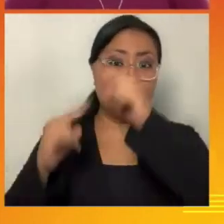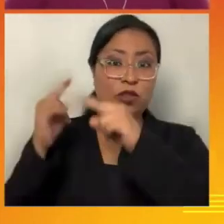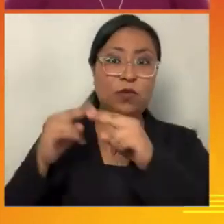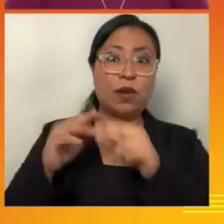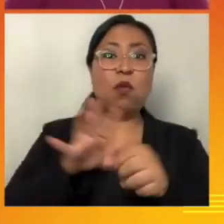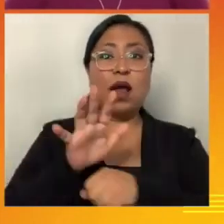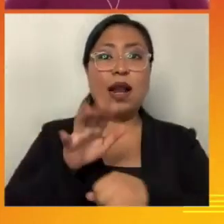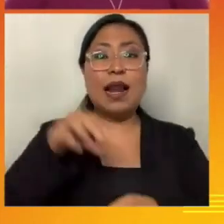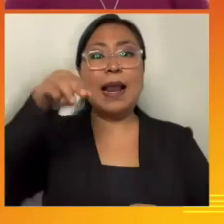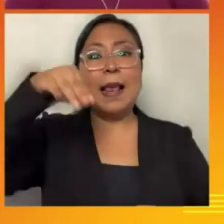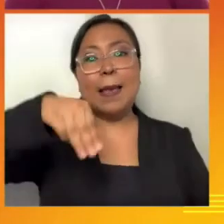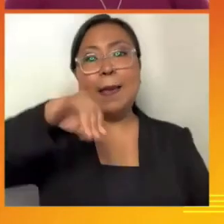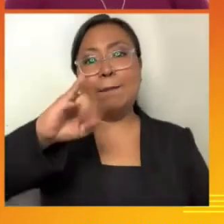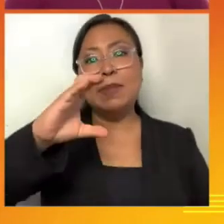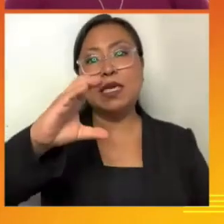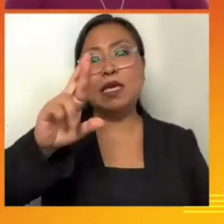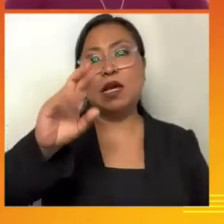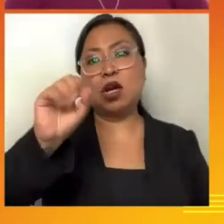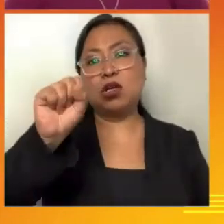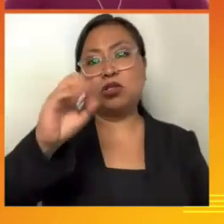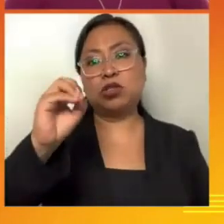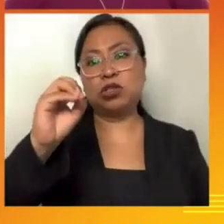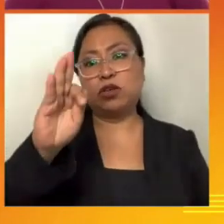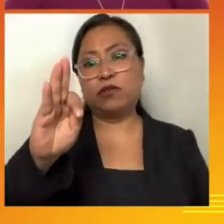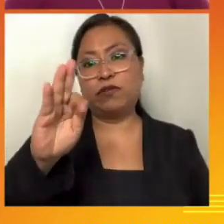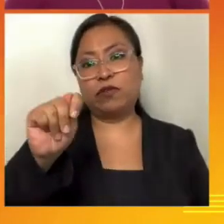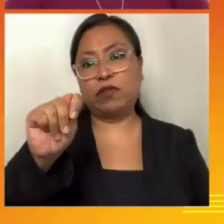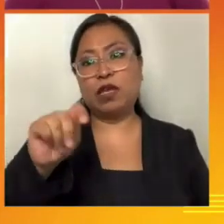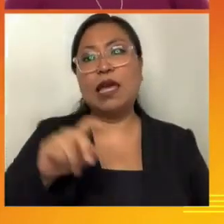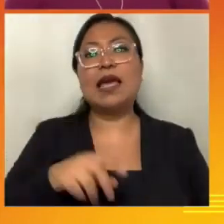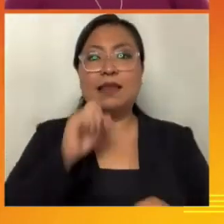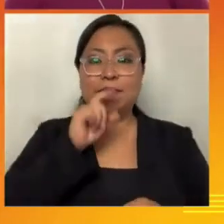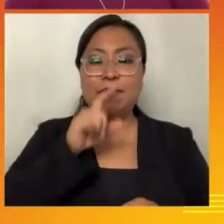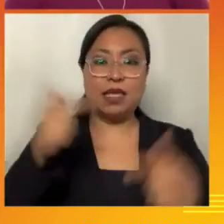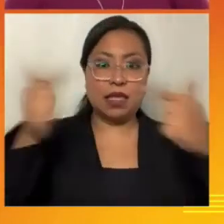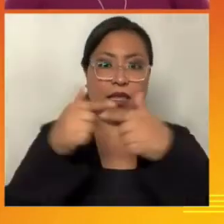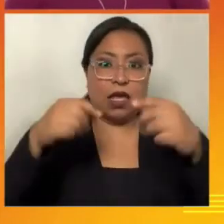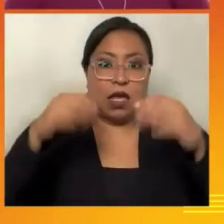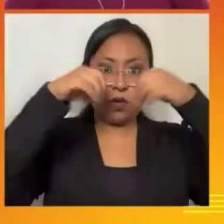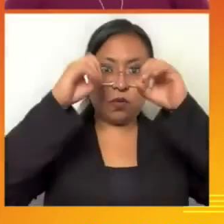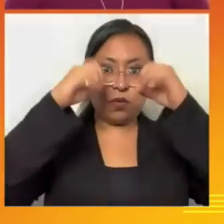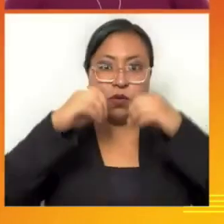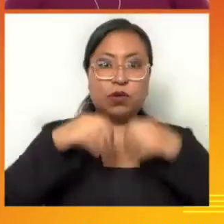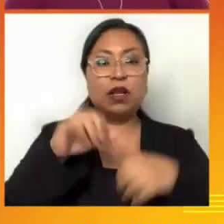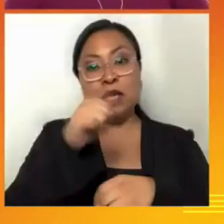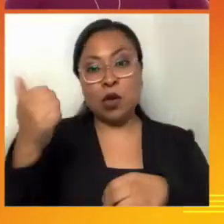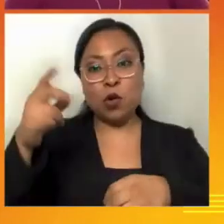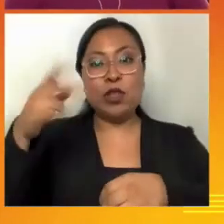Google, pero bueno, también tenemos otros donantes que en un momento les voy a mencionar.